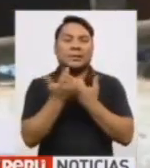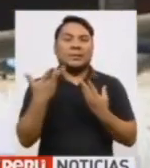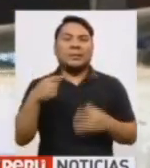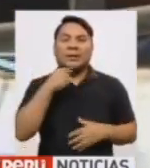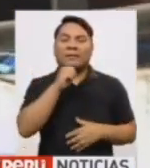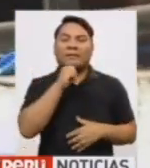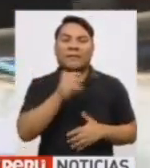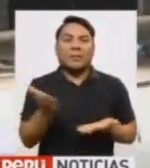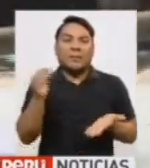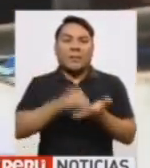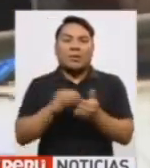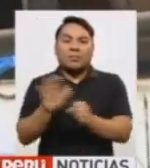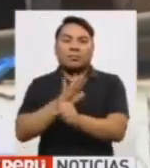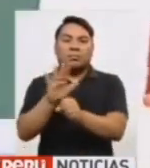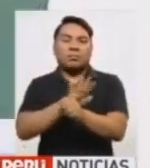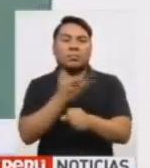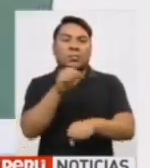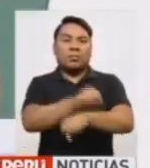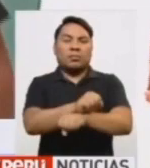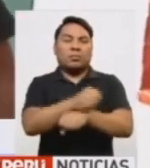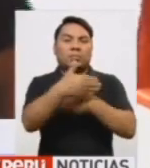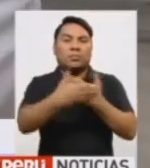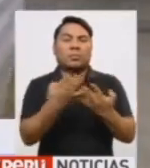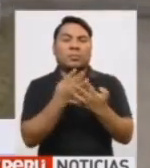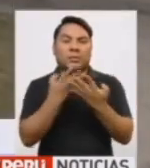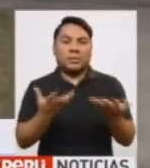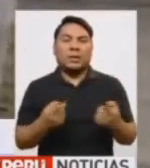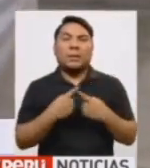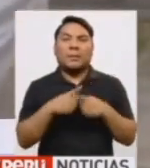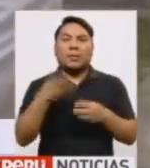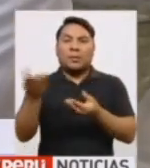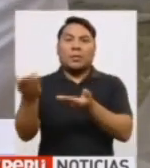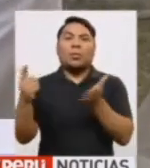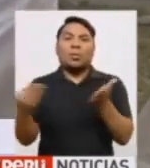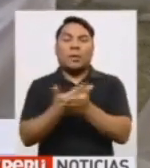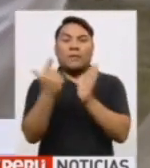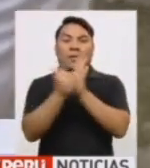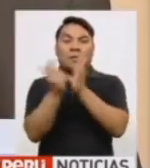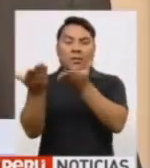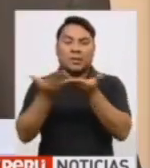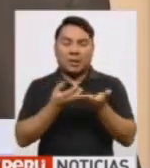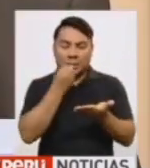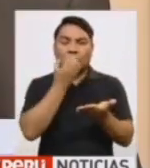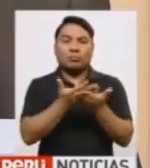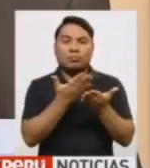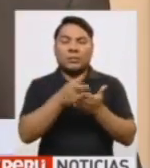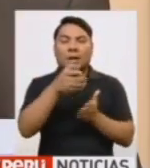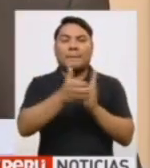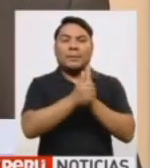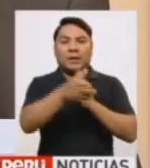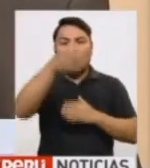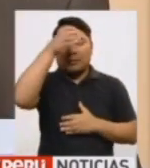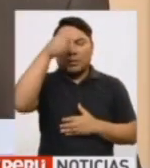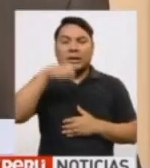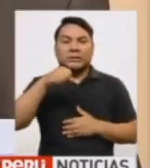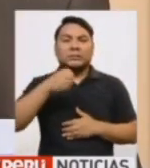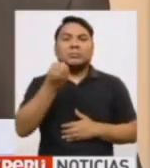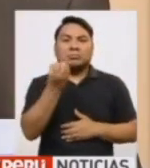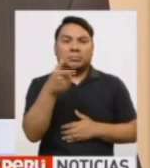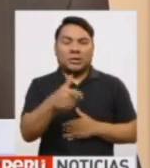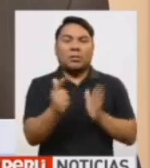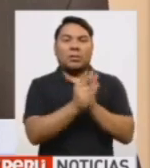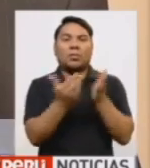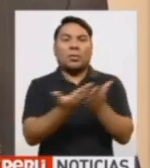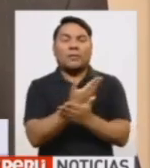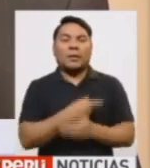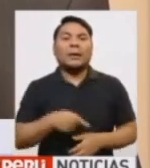de reestructuración dictadas por el Ejecutivo fueron bien recibidas por especialistas en la materia. Estas primeras medidas lo que